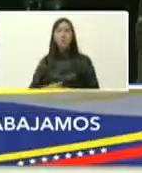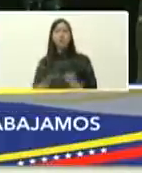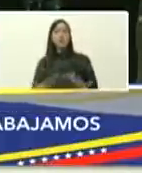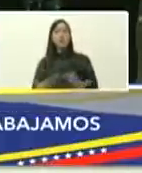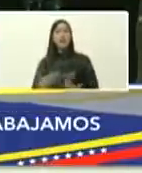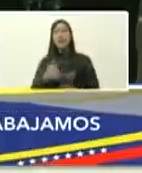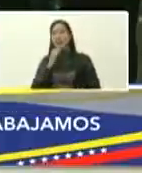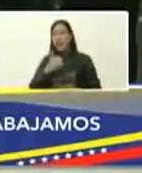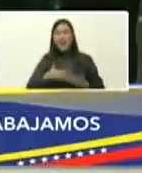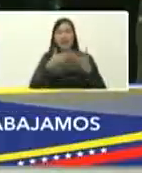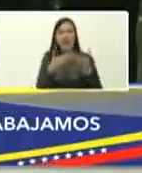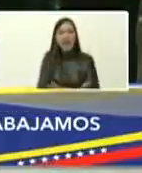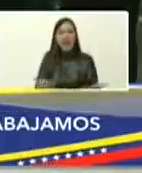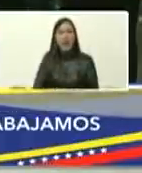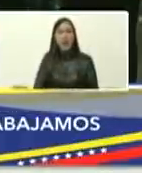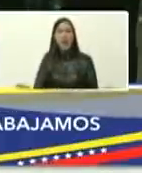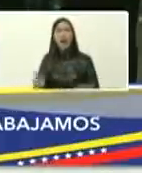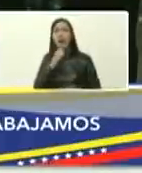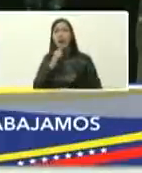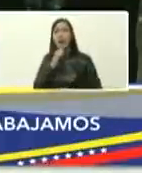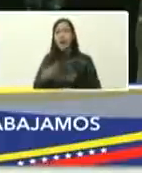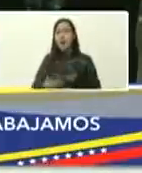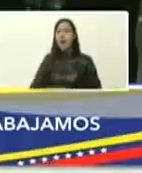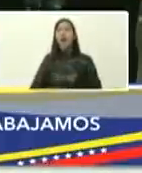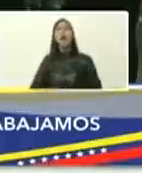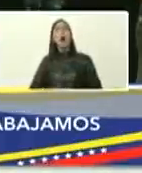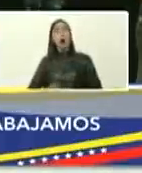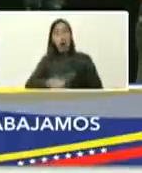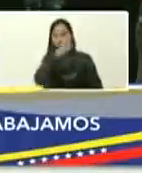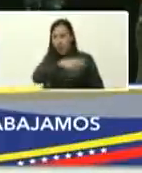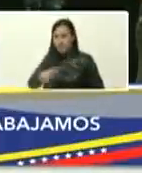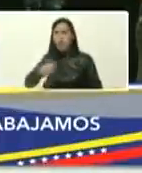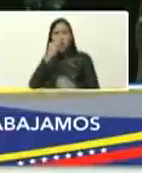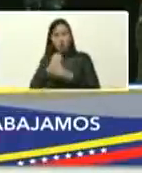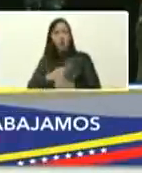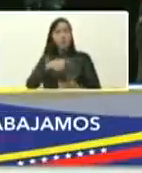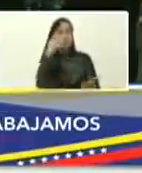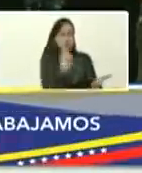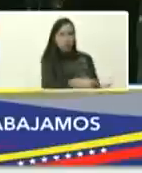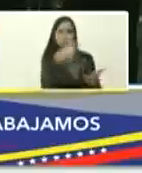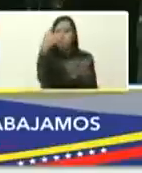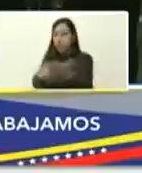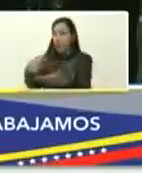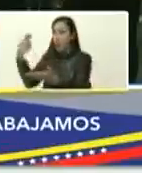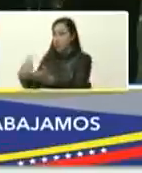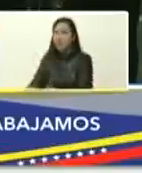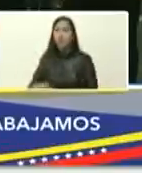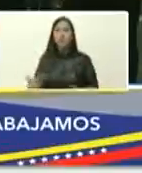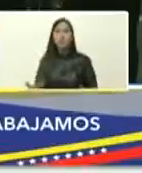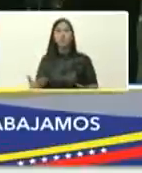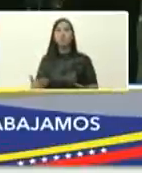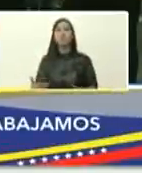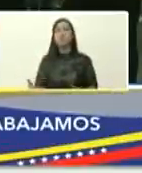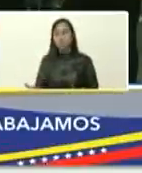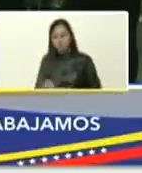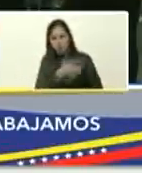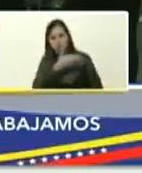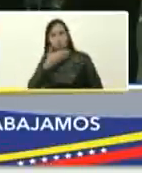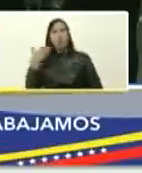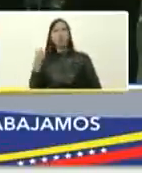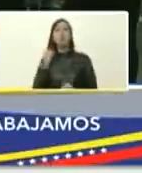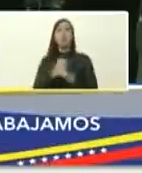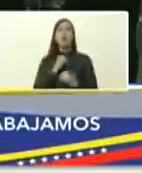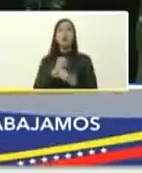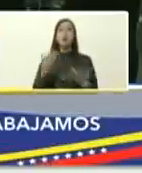va? Va para el salario de los trabajadores, para recuperarlos definitivamente,